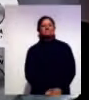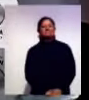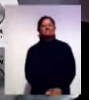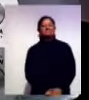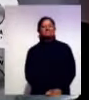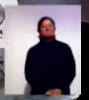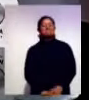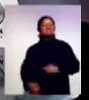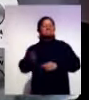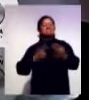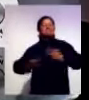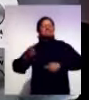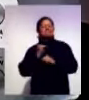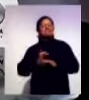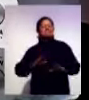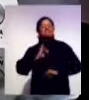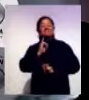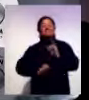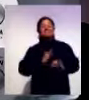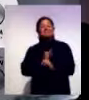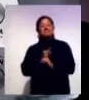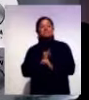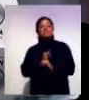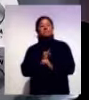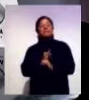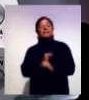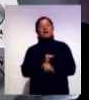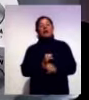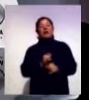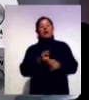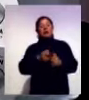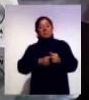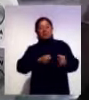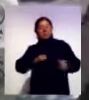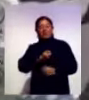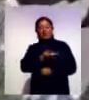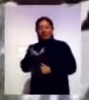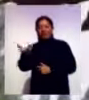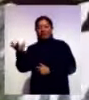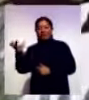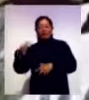Estamos de regreso con la información internacional. Reprimen con gas una marcha en Bolivia.